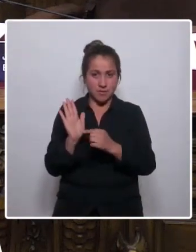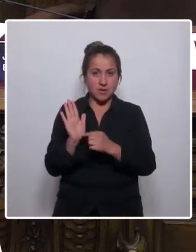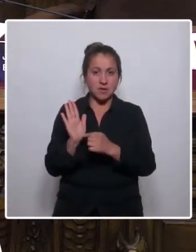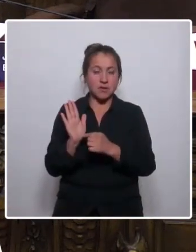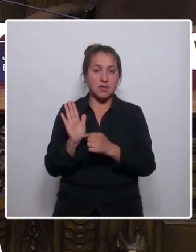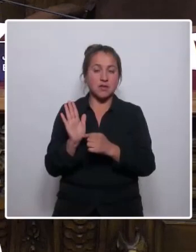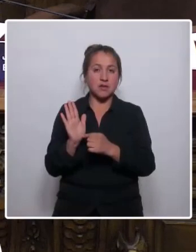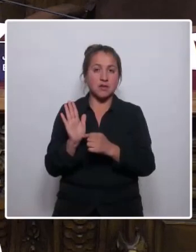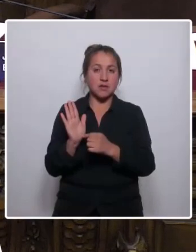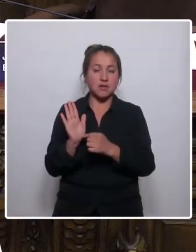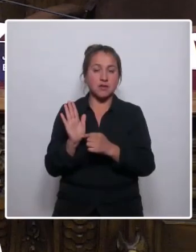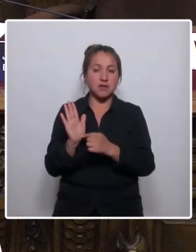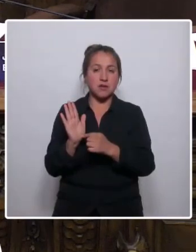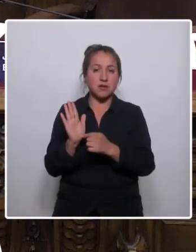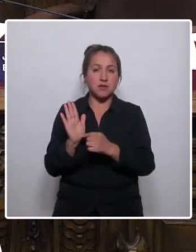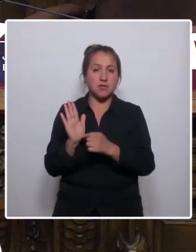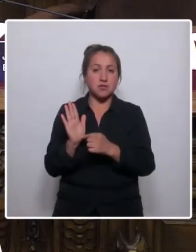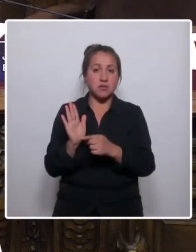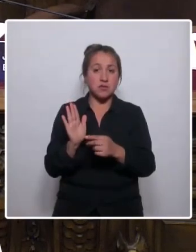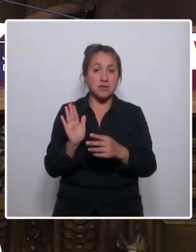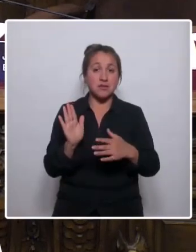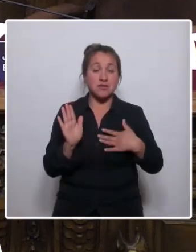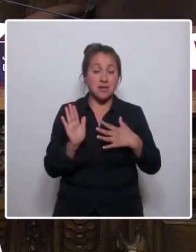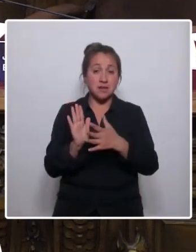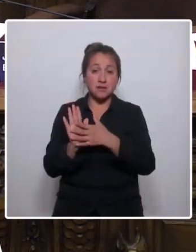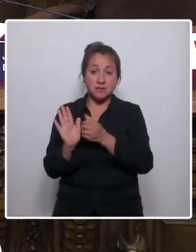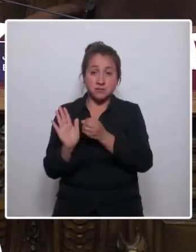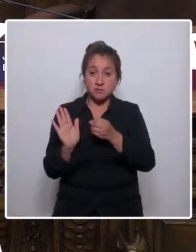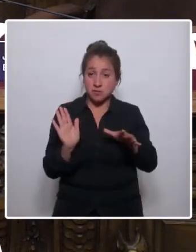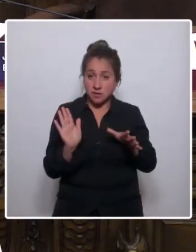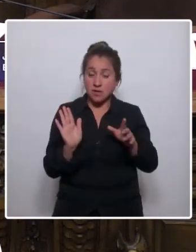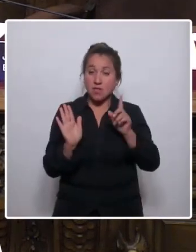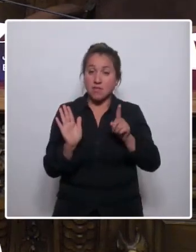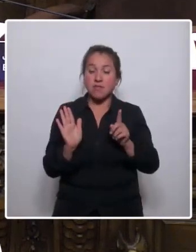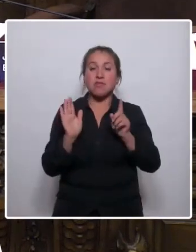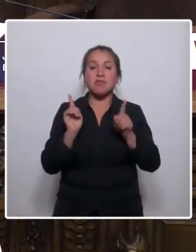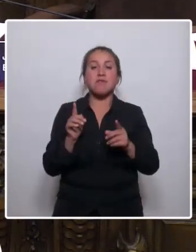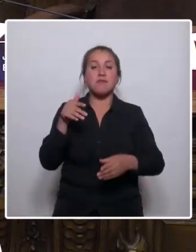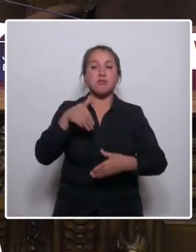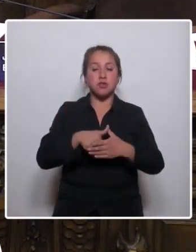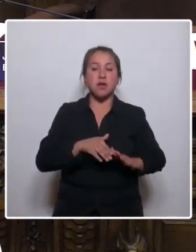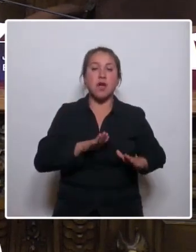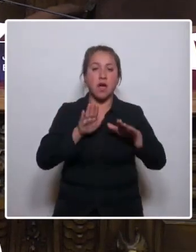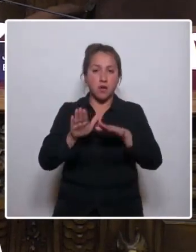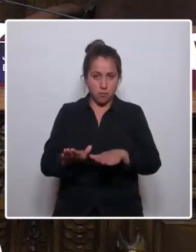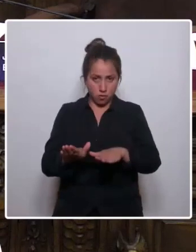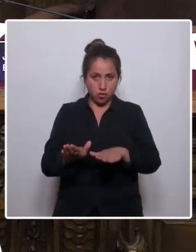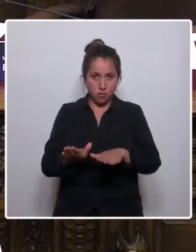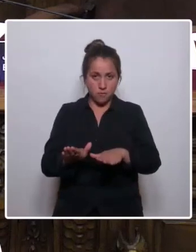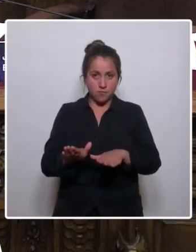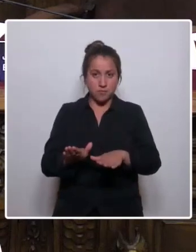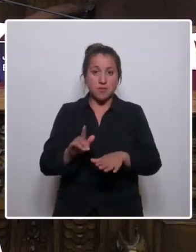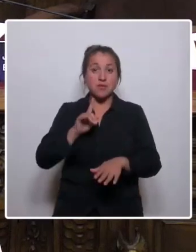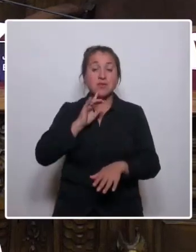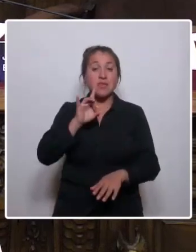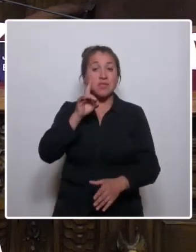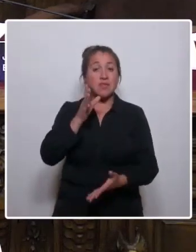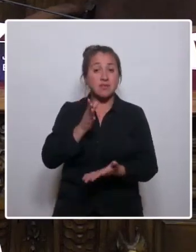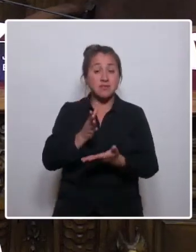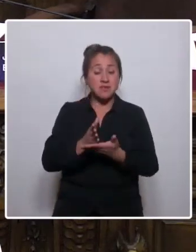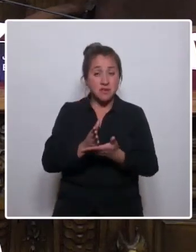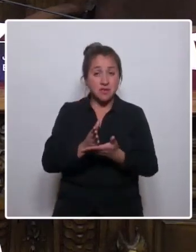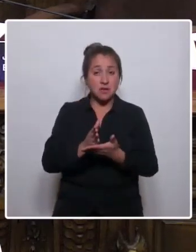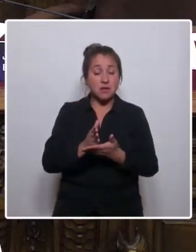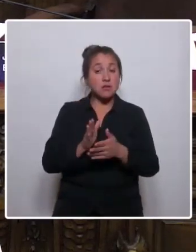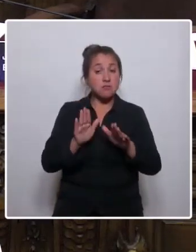Por lo tanto, quienes quieran suprimir la frase deberán votar a favor. Quienes decidan u opten por